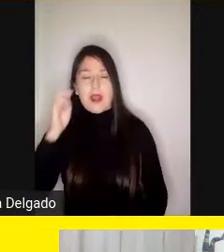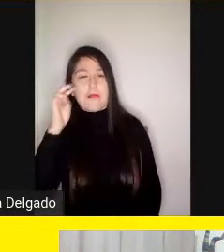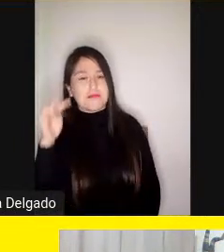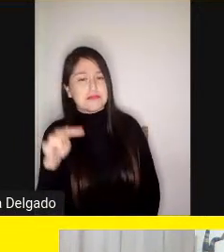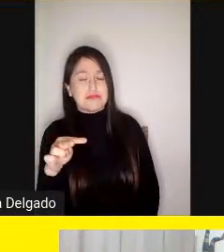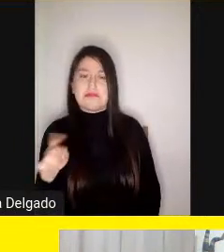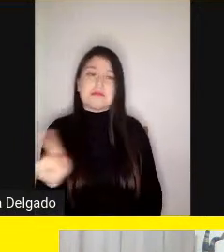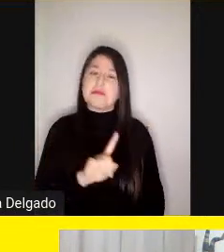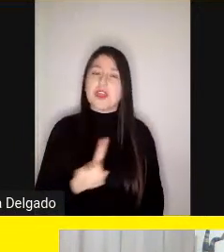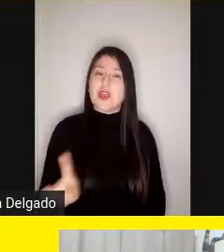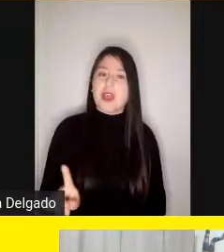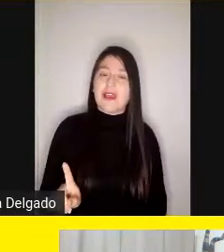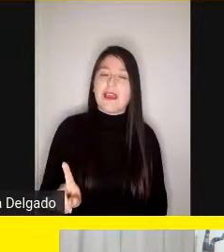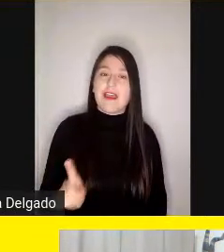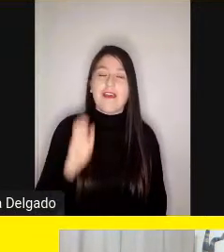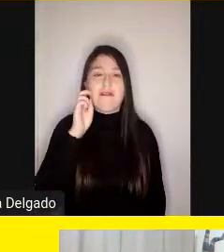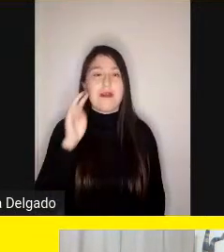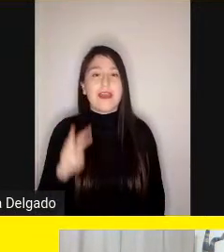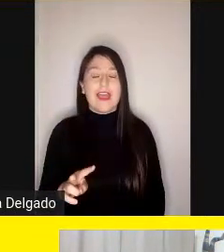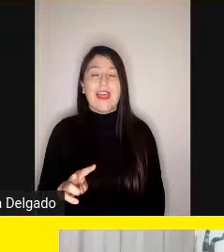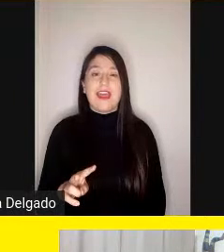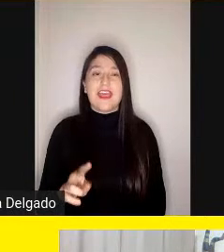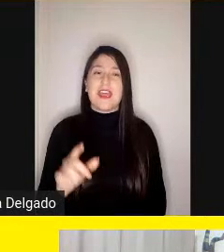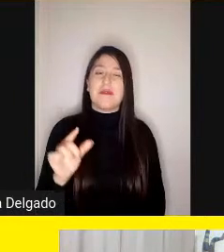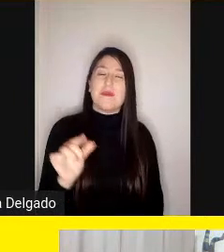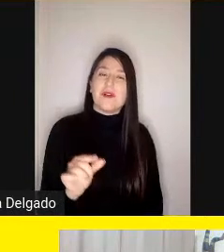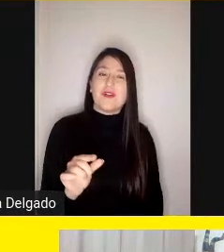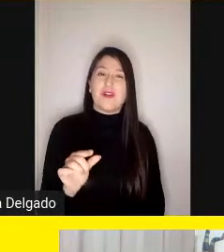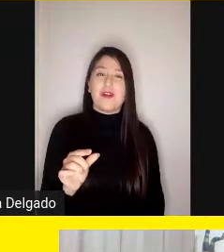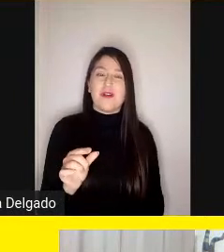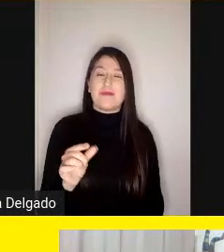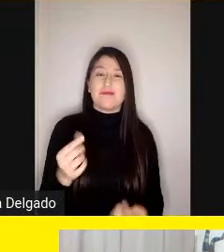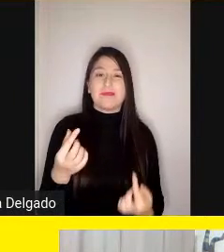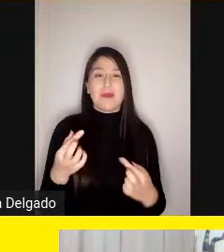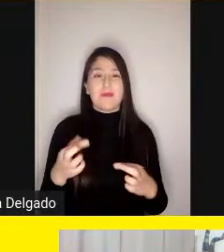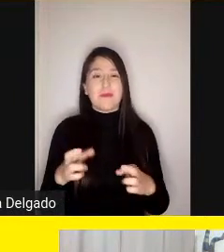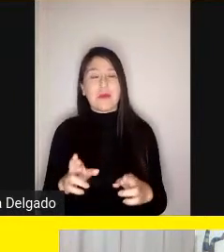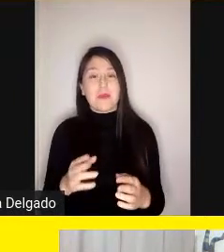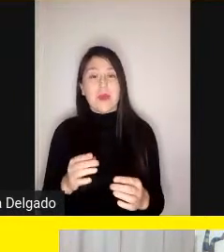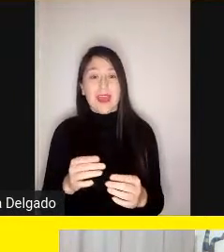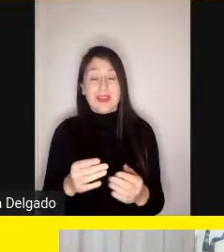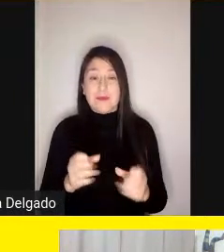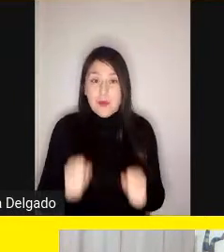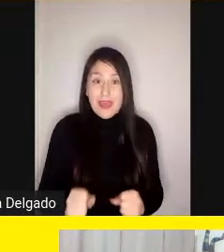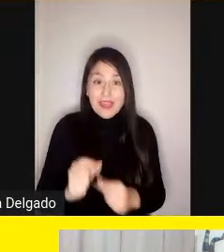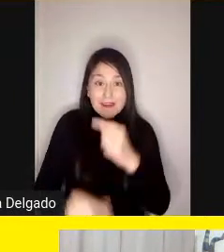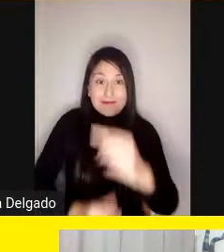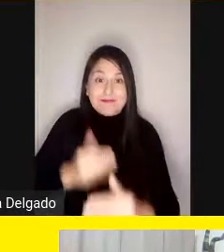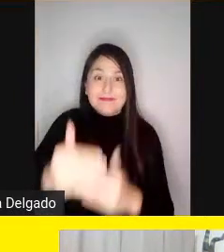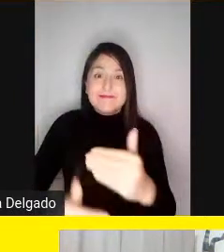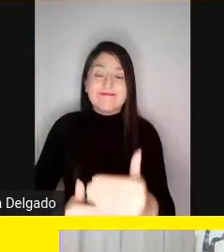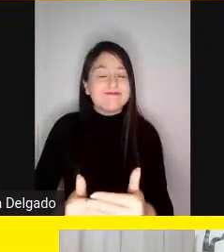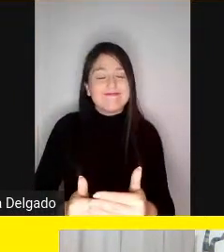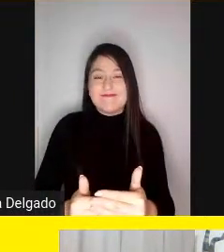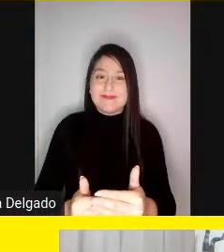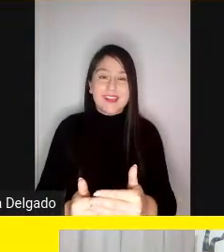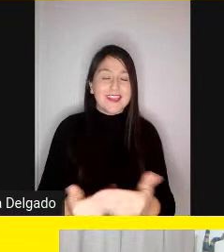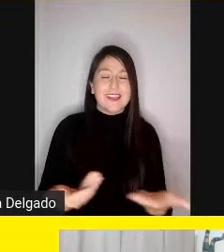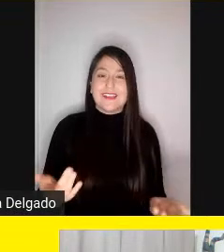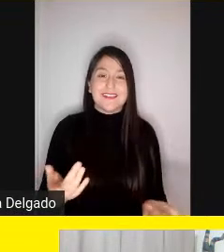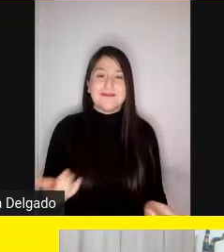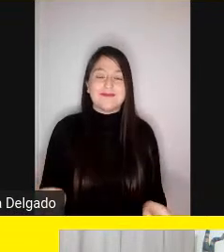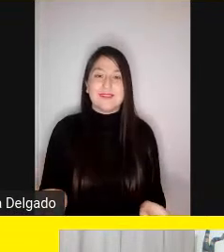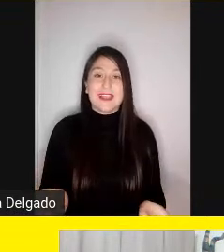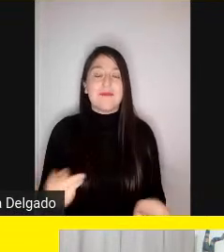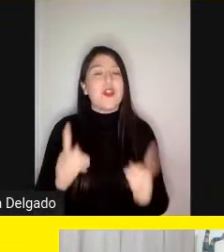pocas posibilidades de prosperar. Son como semillas tiradas en el desierto y que, sin embargo,